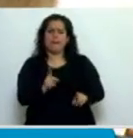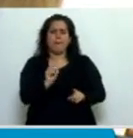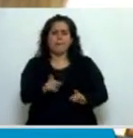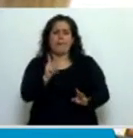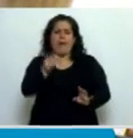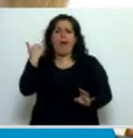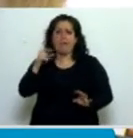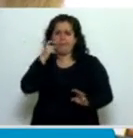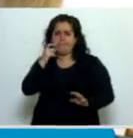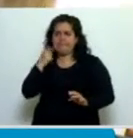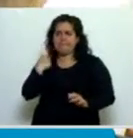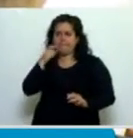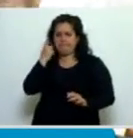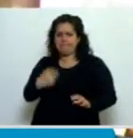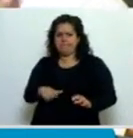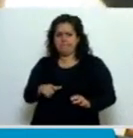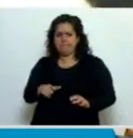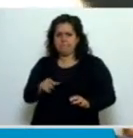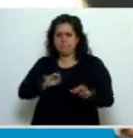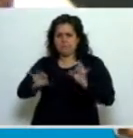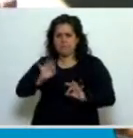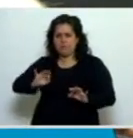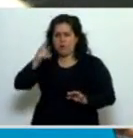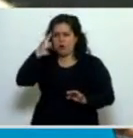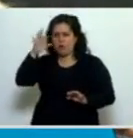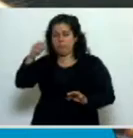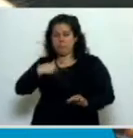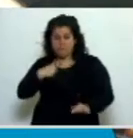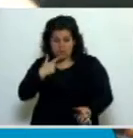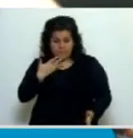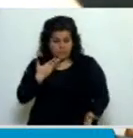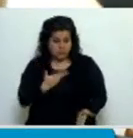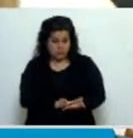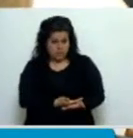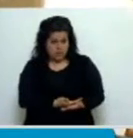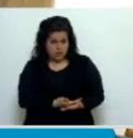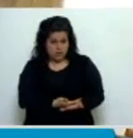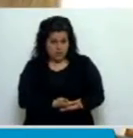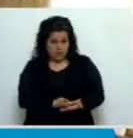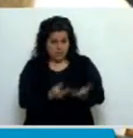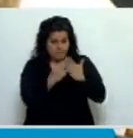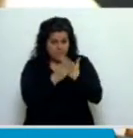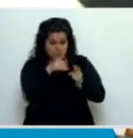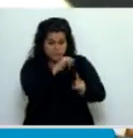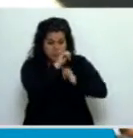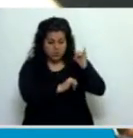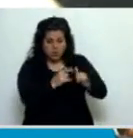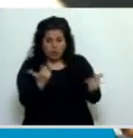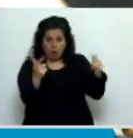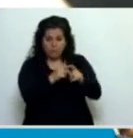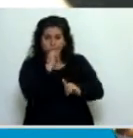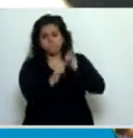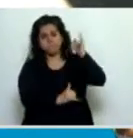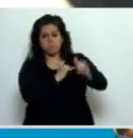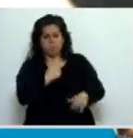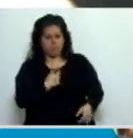vergonzosas privatizaciones de los 90. Yo no salía de mi asombro, aunque ya a esta altura no me debería asombrar, escuchando al ministro esta semana en la comisión.